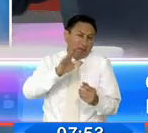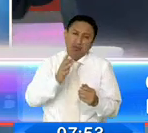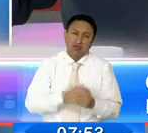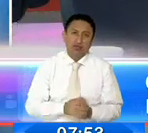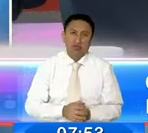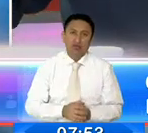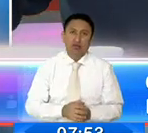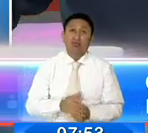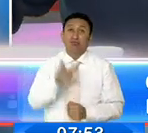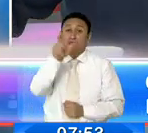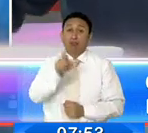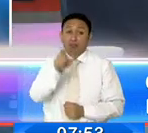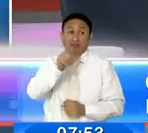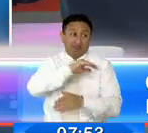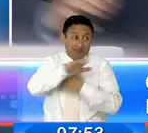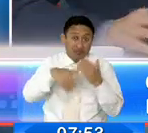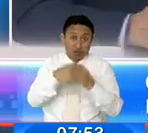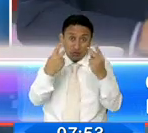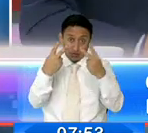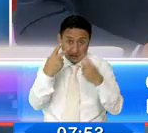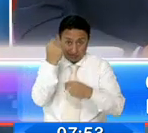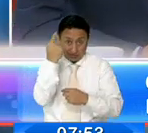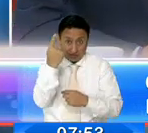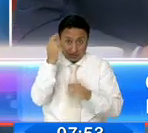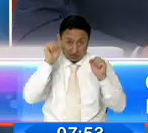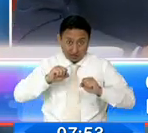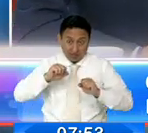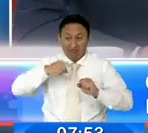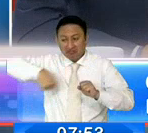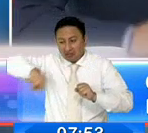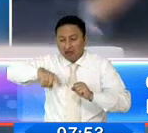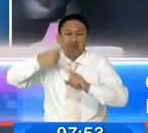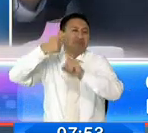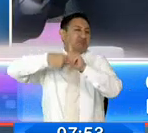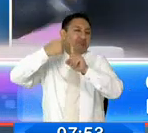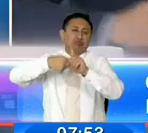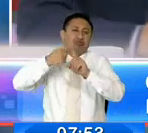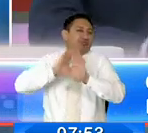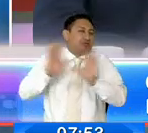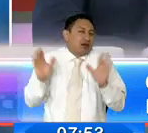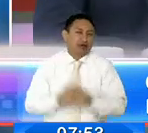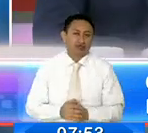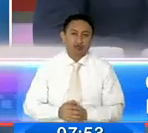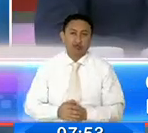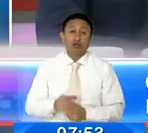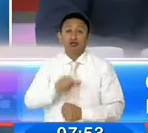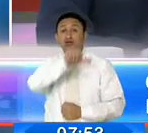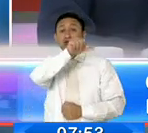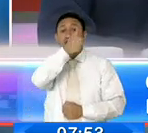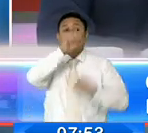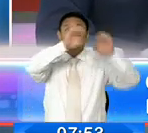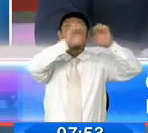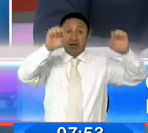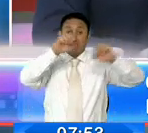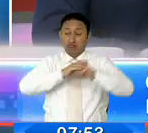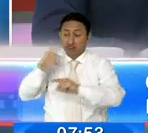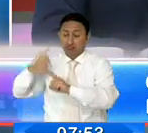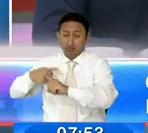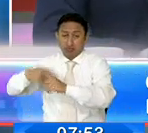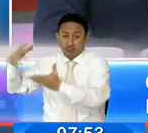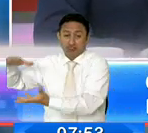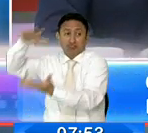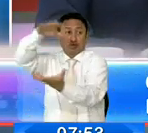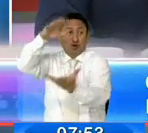que lo entenderlo. Entonces, entienda la arrienda. ciudadanía que nos está viendo. Es, se arrienda. Y entonces Exacto. le rentamos. Usted agarre este